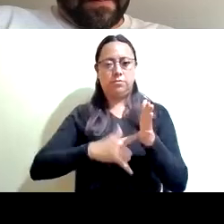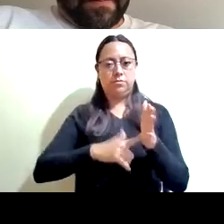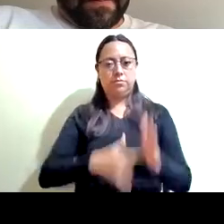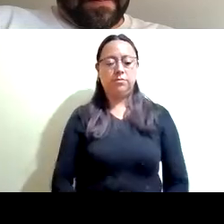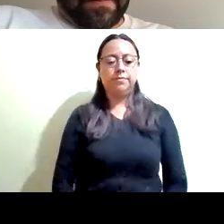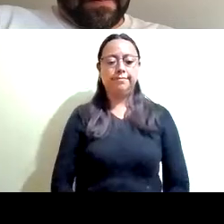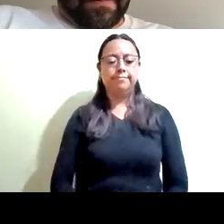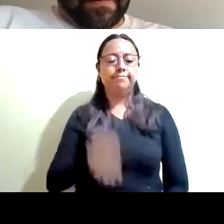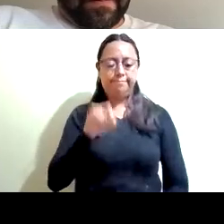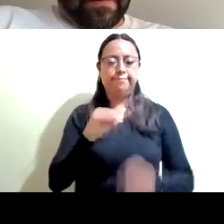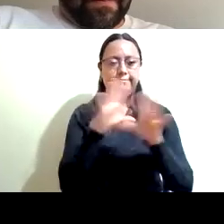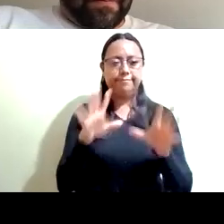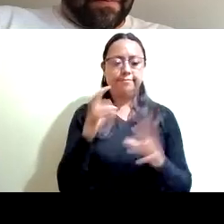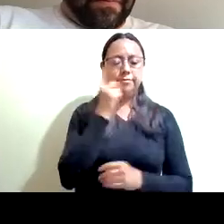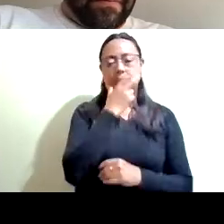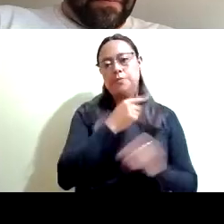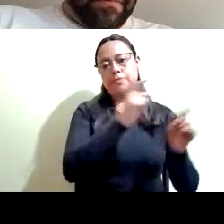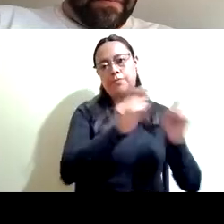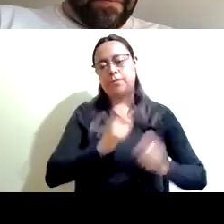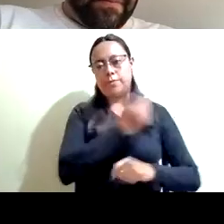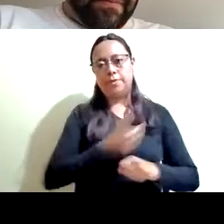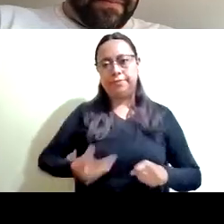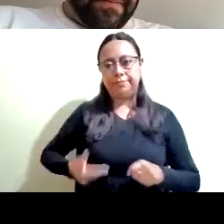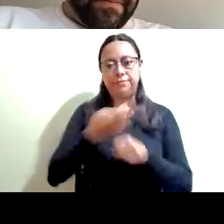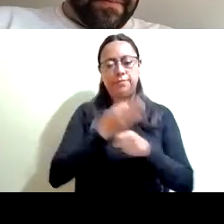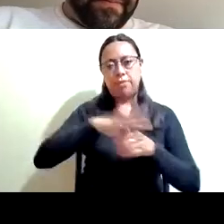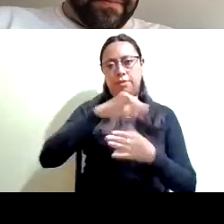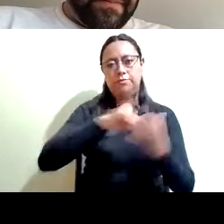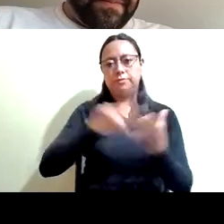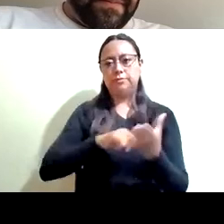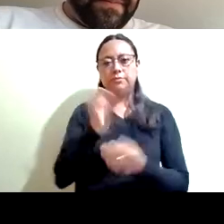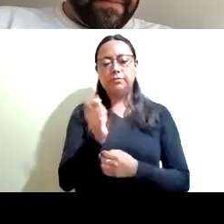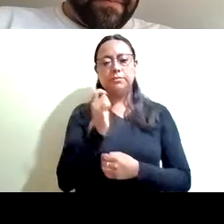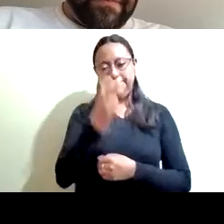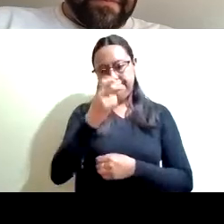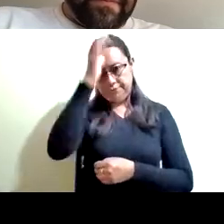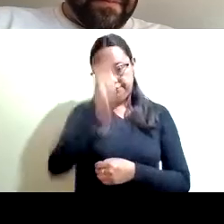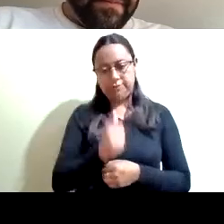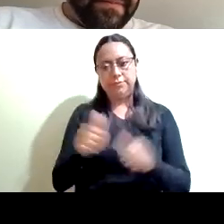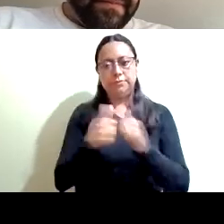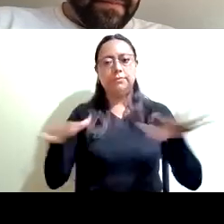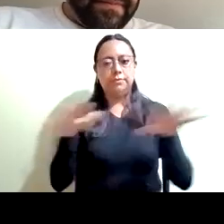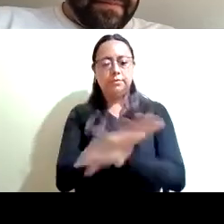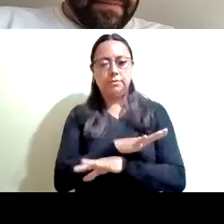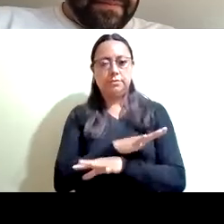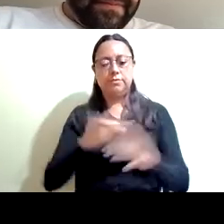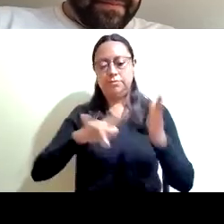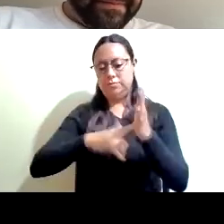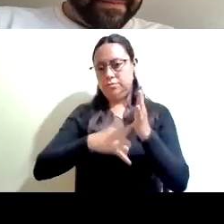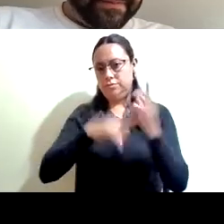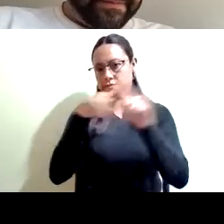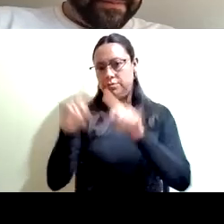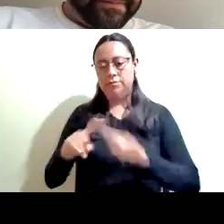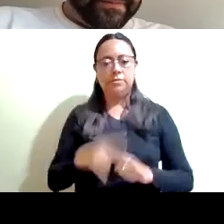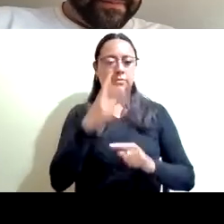Claro que sí, diputado. Por instrucciones de la presidencia se somete a votación el presente acuerdo con la modificación de los horarios, por lo